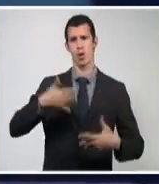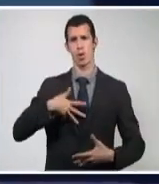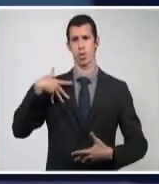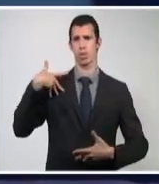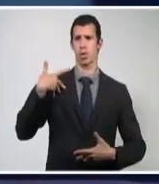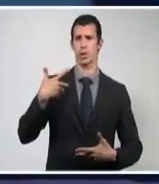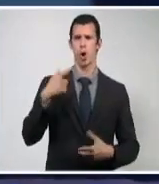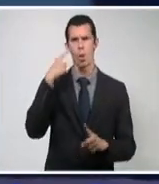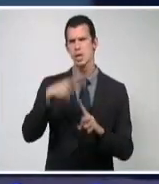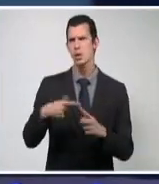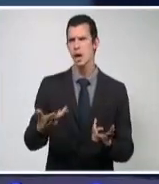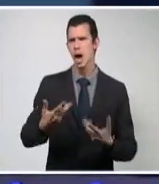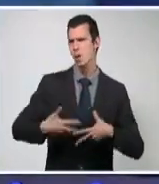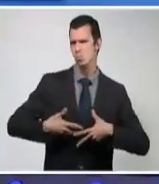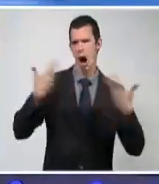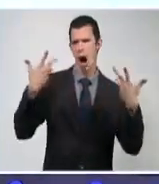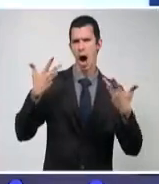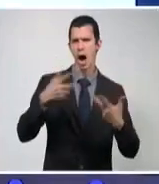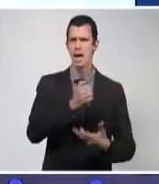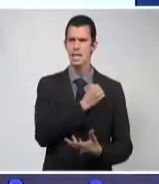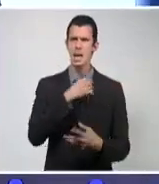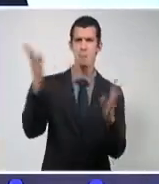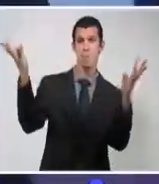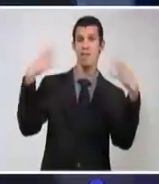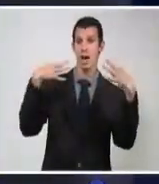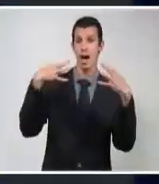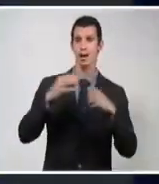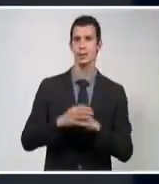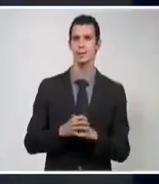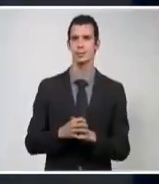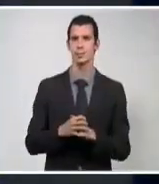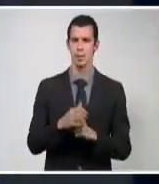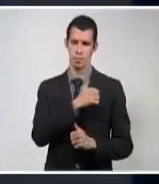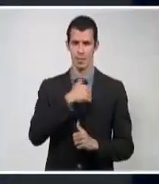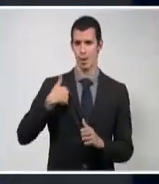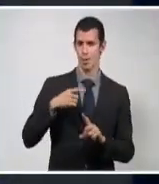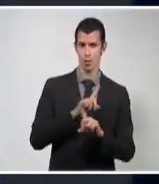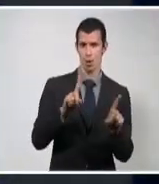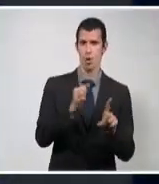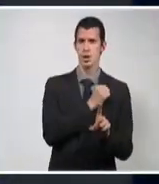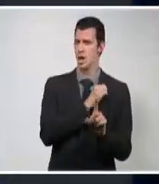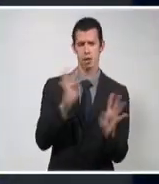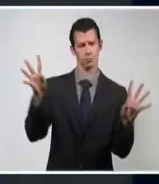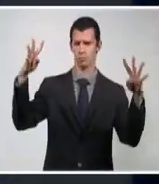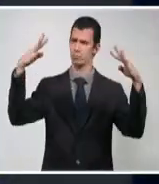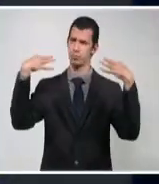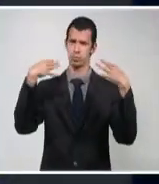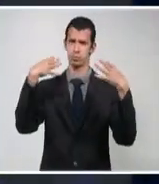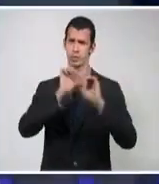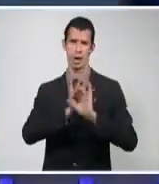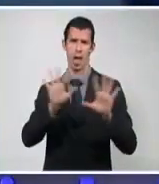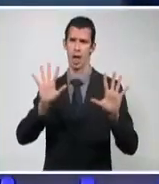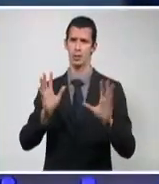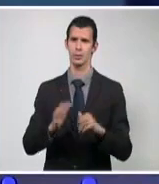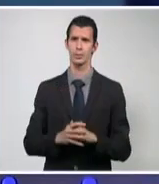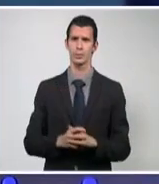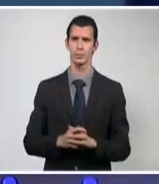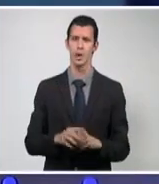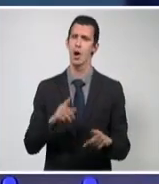escándalo. Show. Segunda palabra de nuestra definición, mediático. Veamos, perteneciente o relativo a los medios